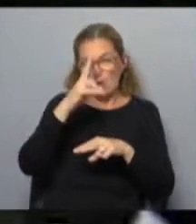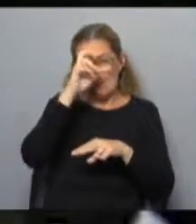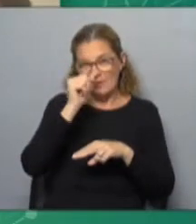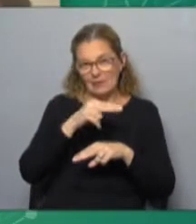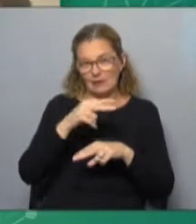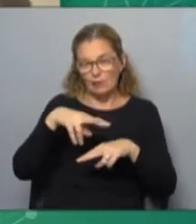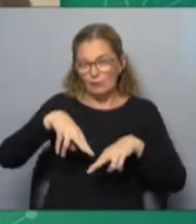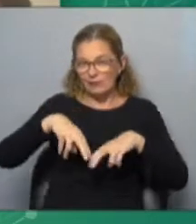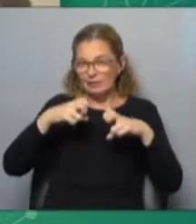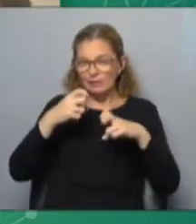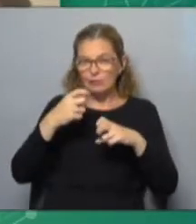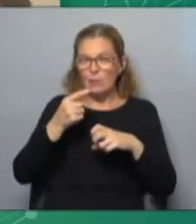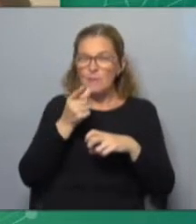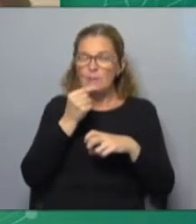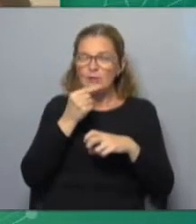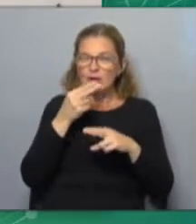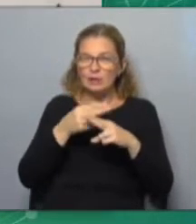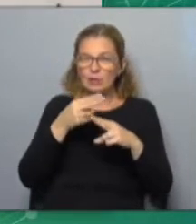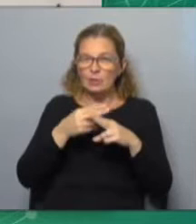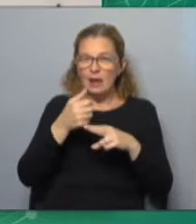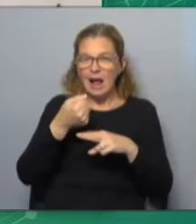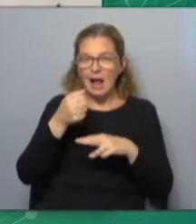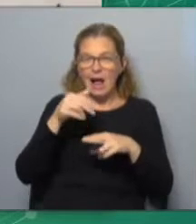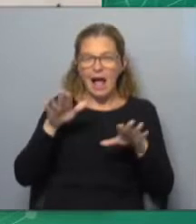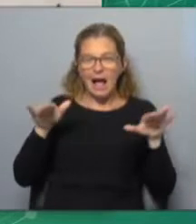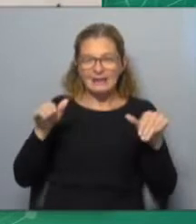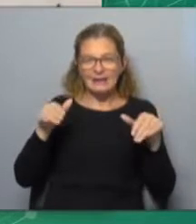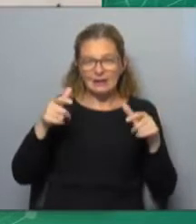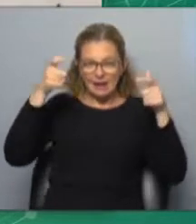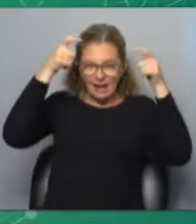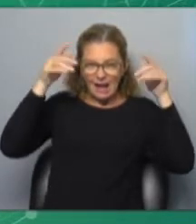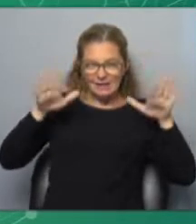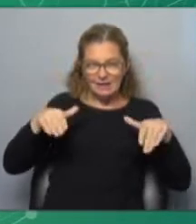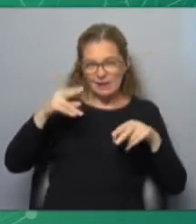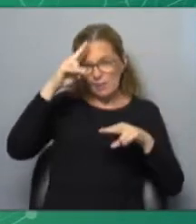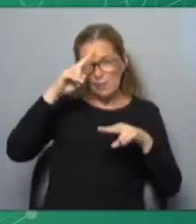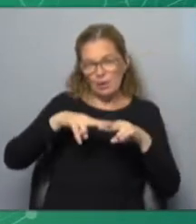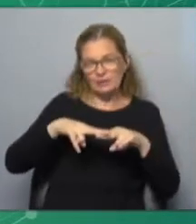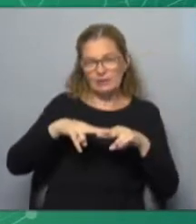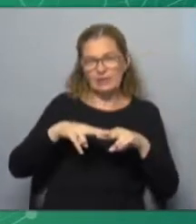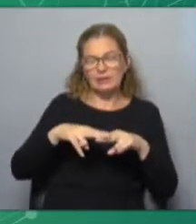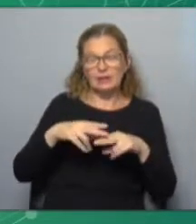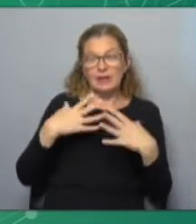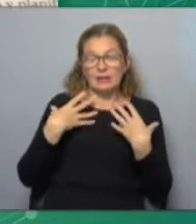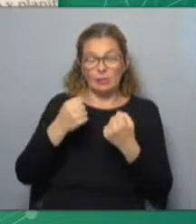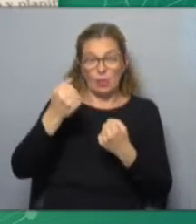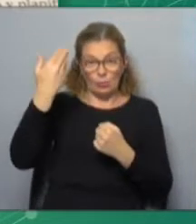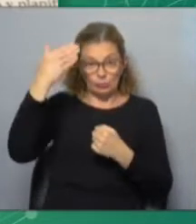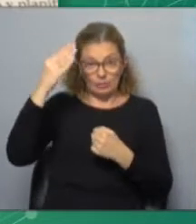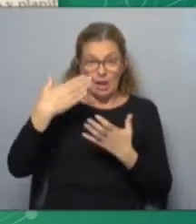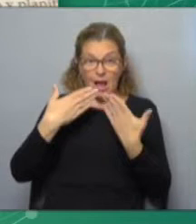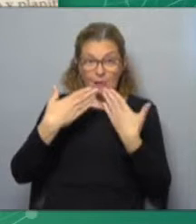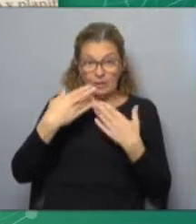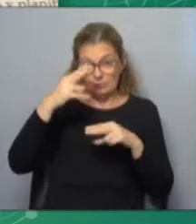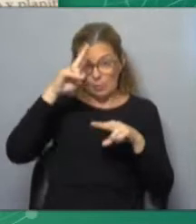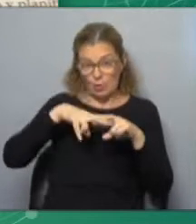cuya investigación policial se realizó bajo el nombre Ángeles de la Muerte. Tras el procesamiento de los enfermeros, autoridades de la salud hablaron públicamente de